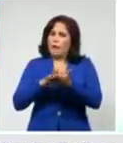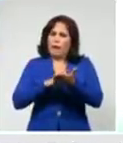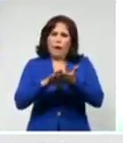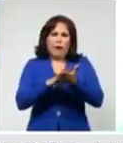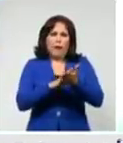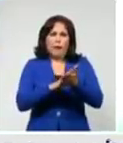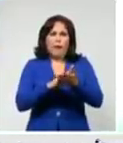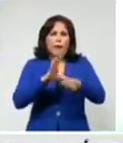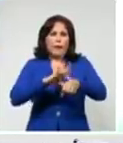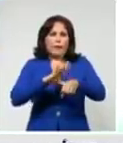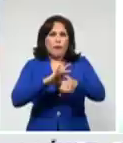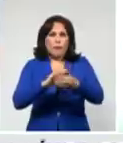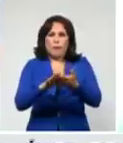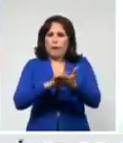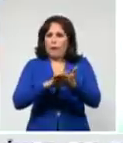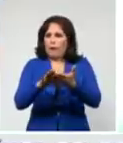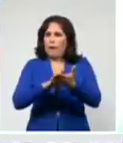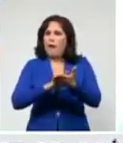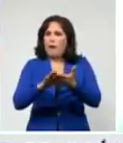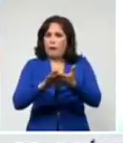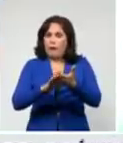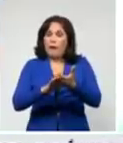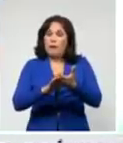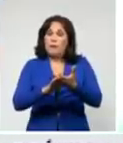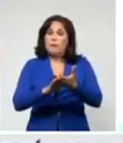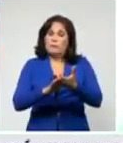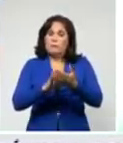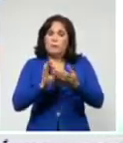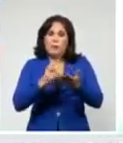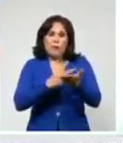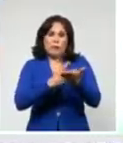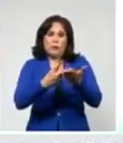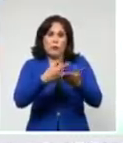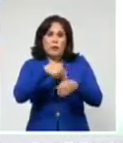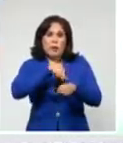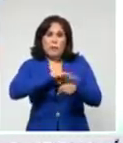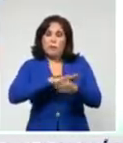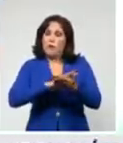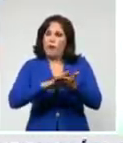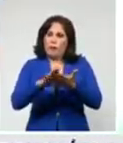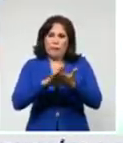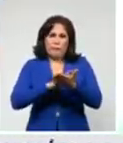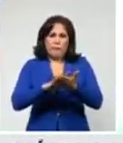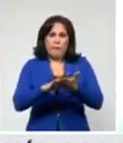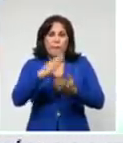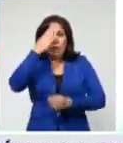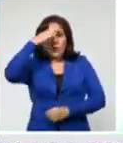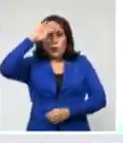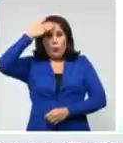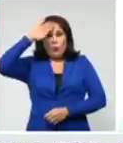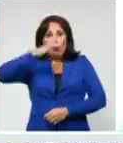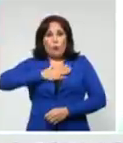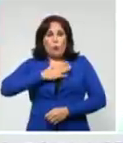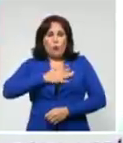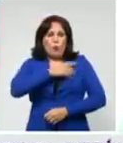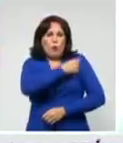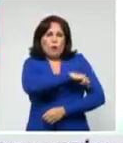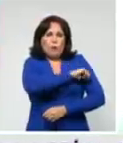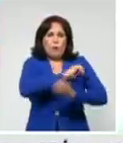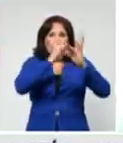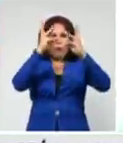no diagnostican casos en los últimos 15 días. Cuba, con una tasa hoy